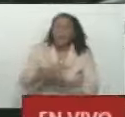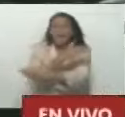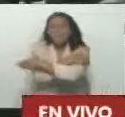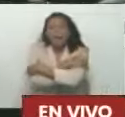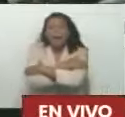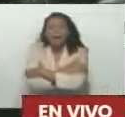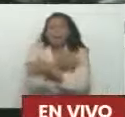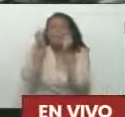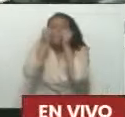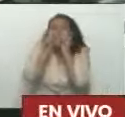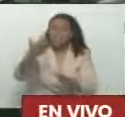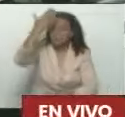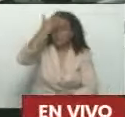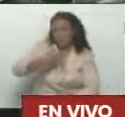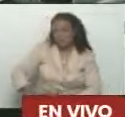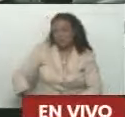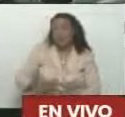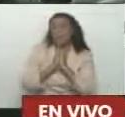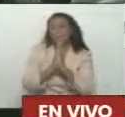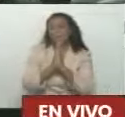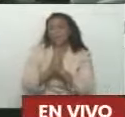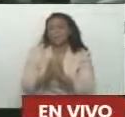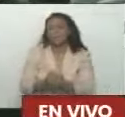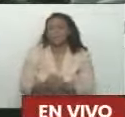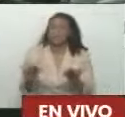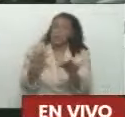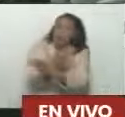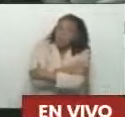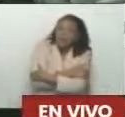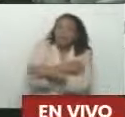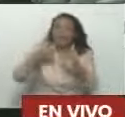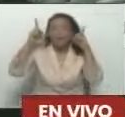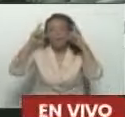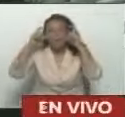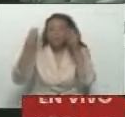y nos tomemos una foto. Padre. ¿Ah? Amén.